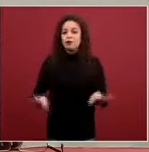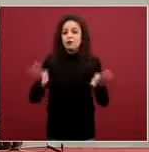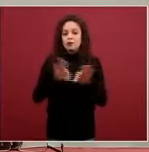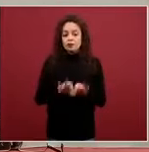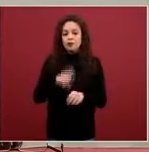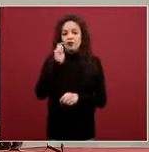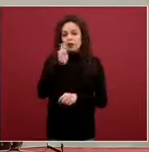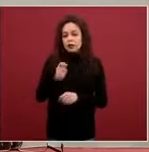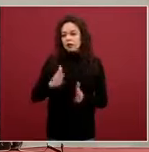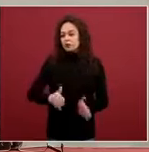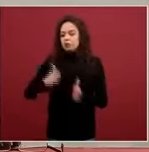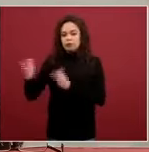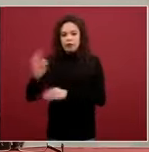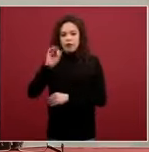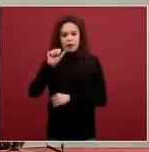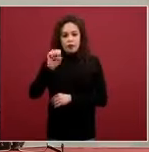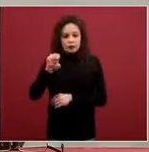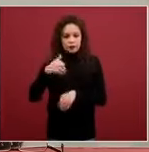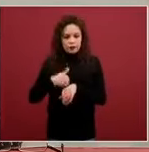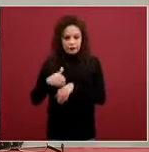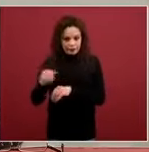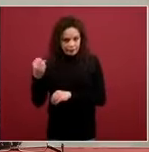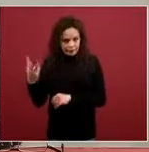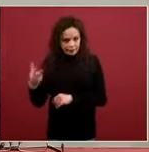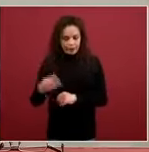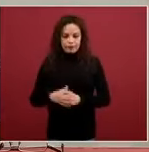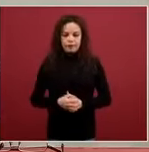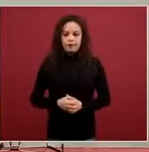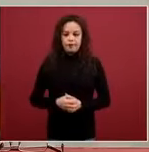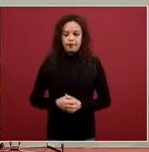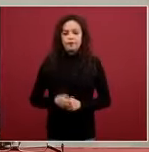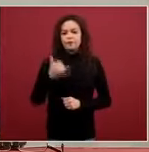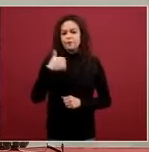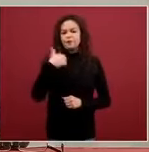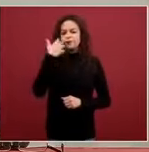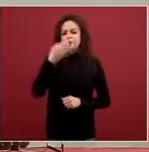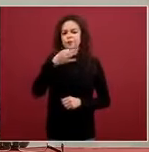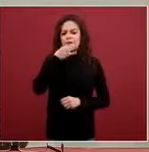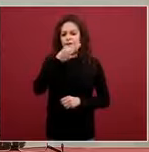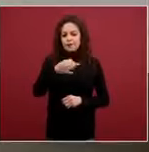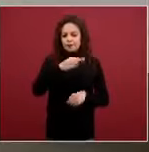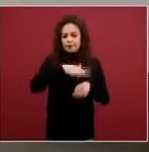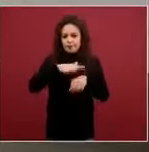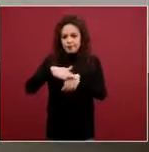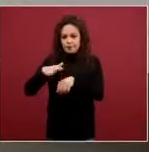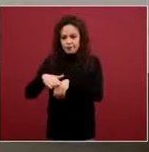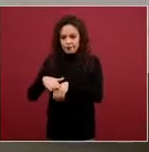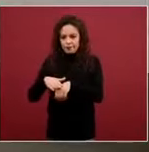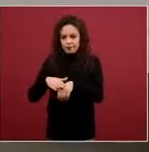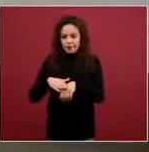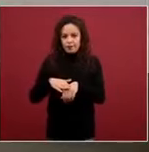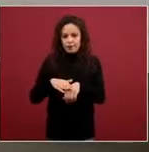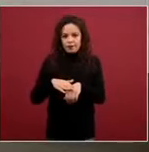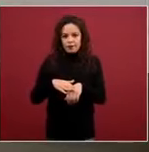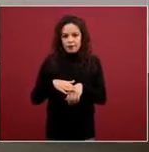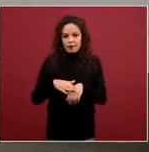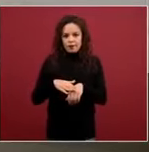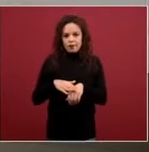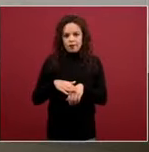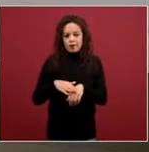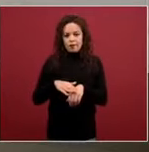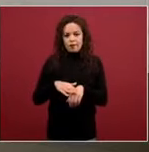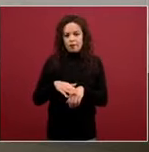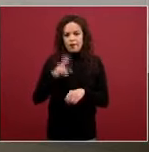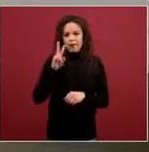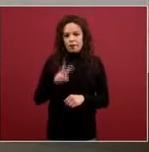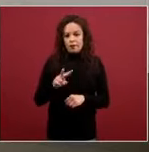3 aclaraciones que tenemos, bueno, 2 aclaraciones y una noticia que nos gustaría celebrar. Ahorita seguimos con las preguntas. La primera